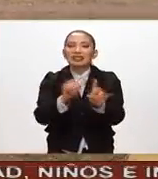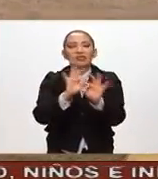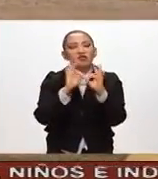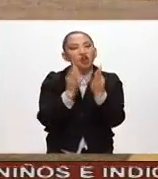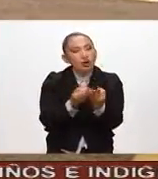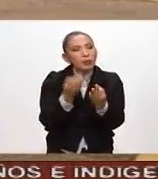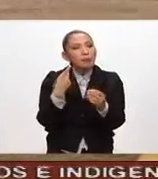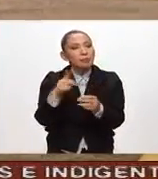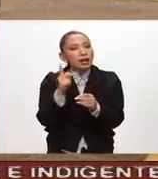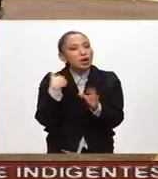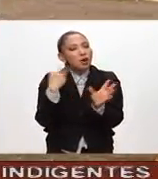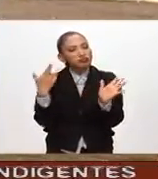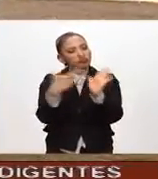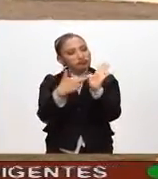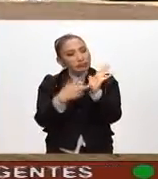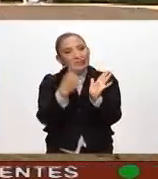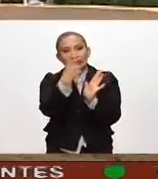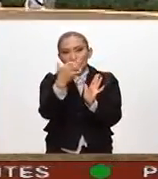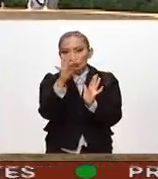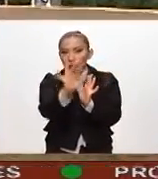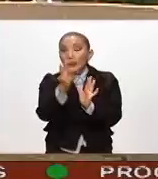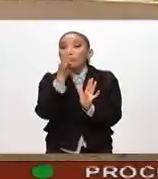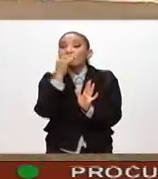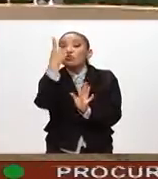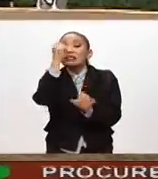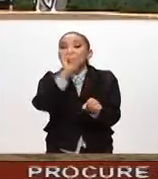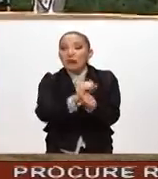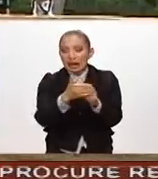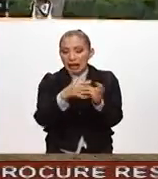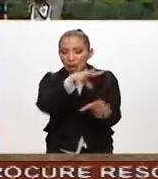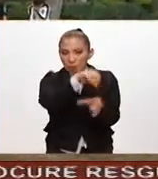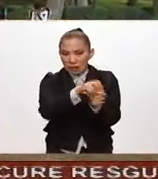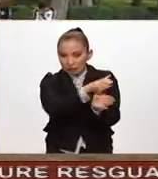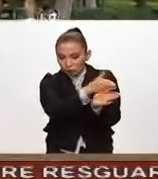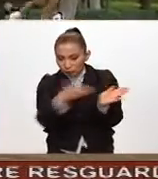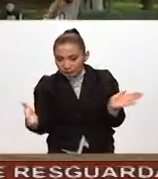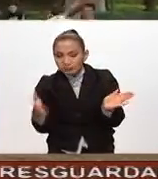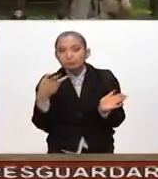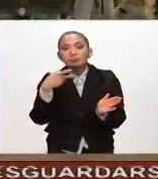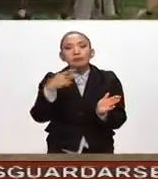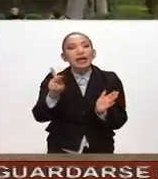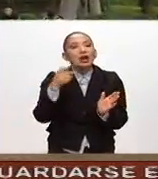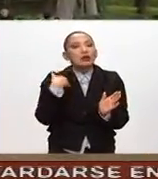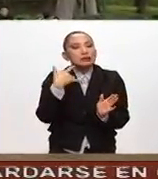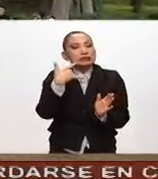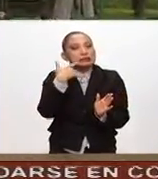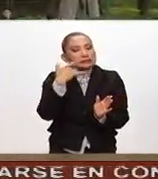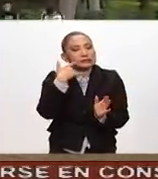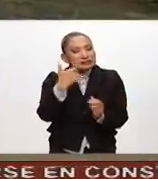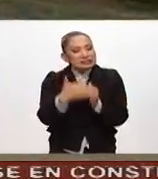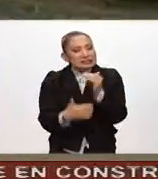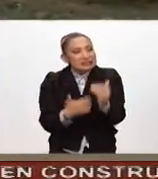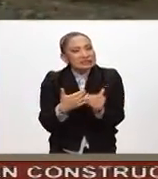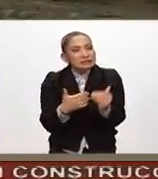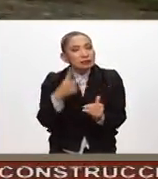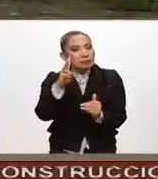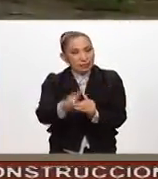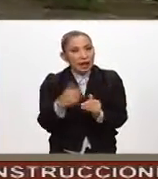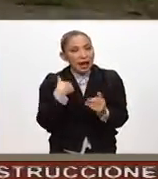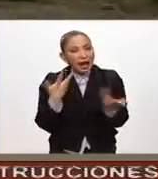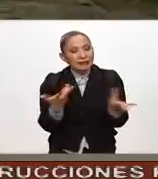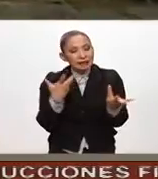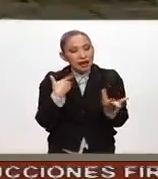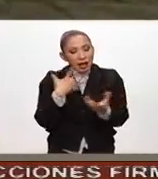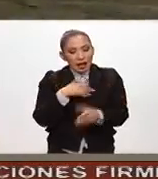variaciones, pero digamos que el estándar son 150 minutos a la semana, pero que además la intensidad del ejercicio realmente te lleve a